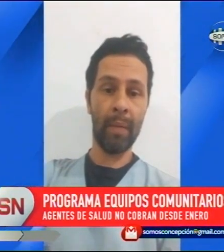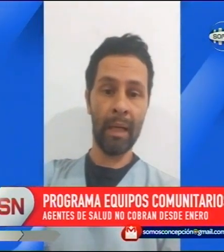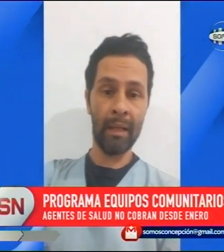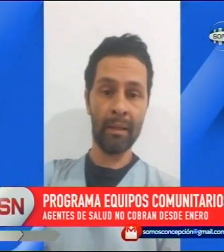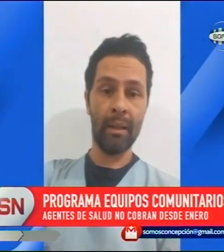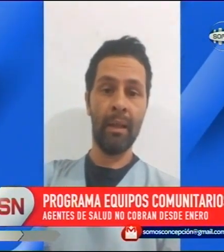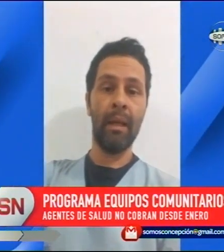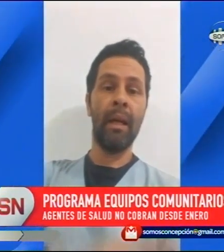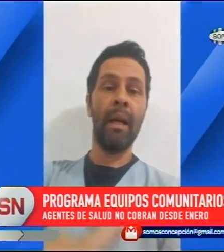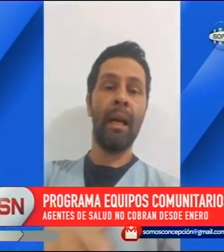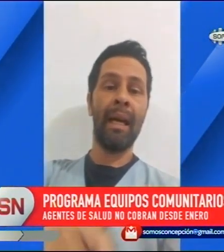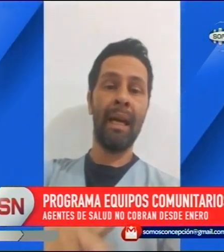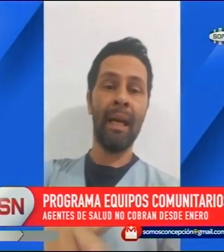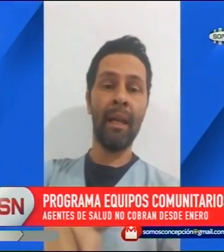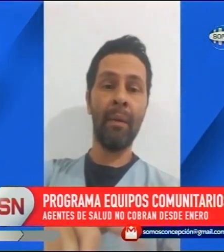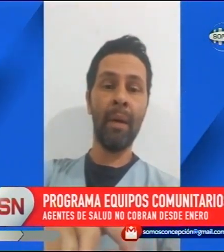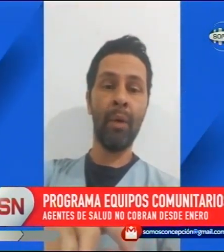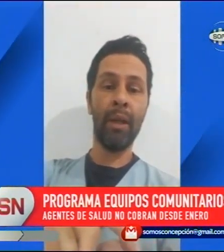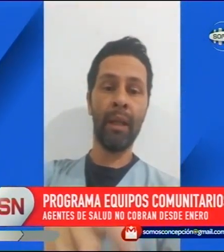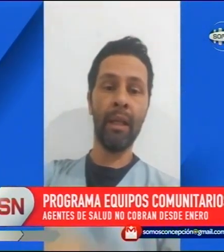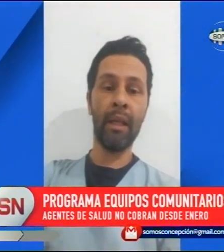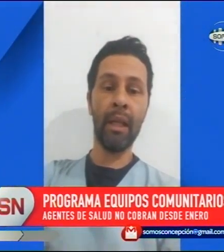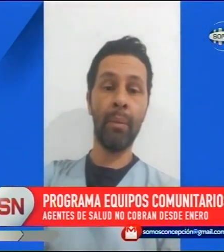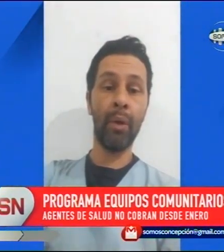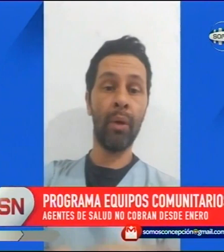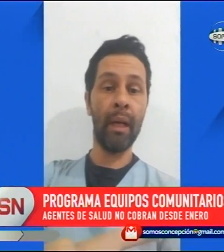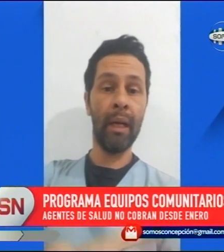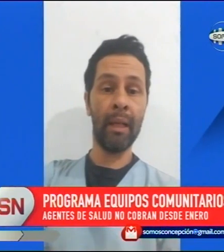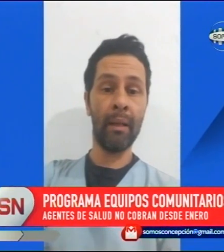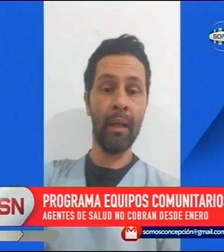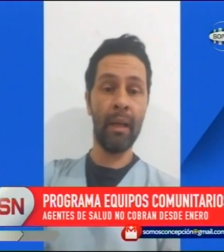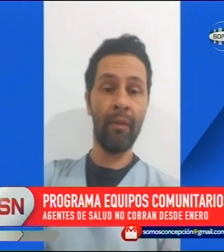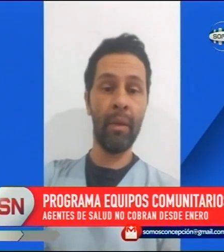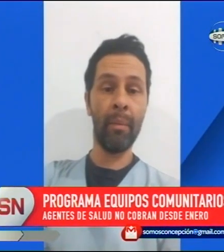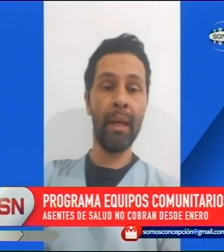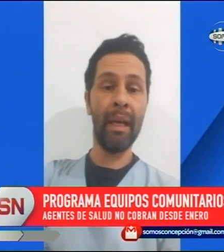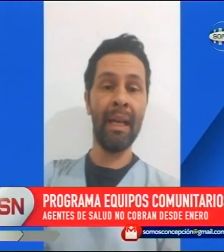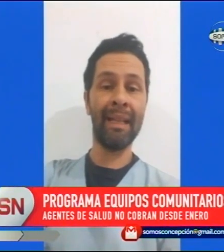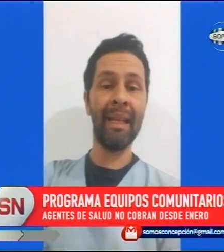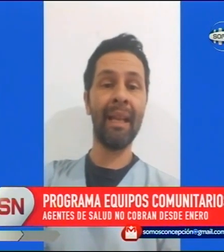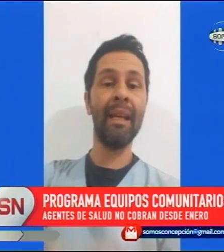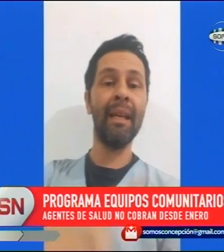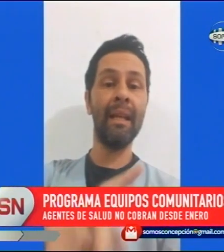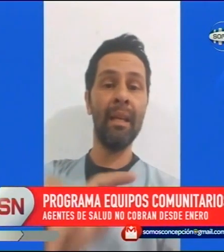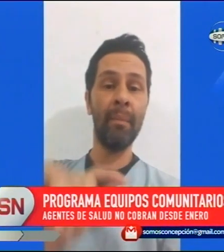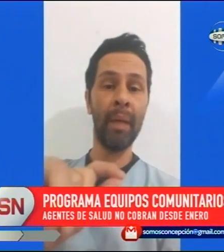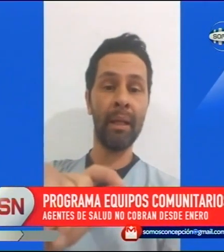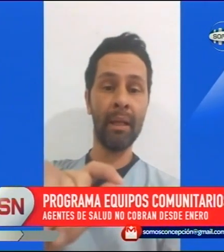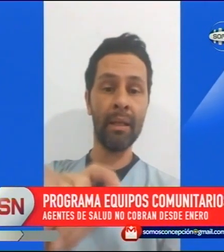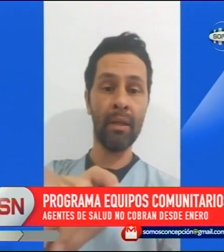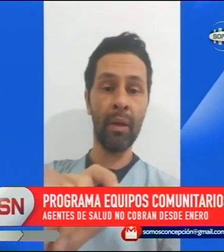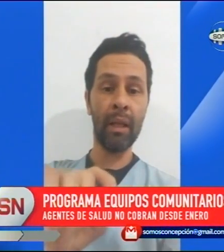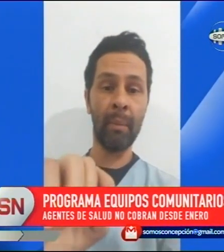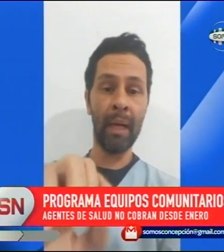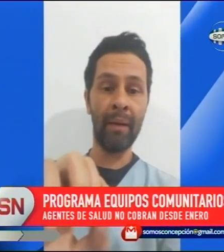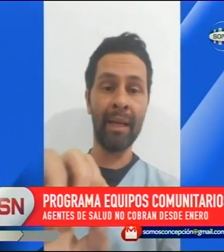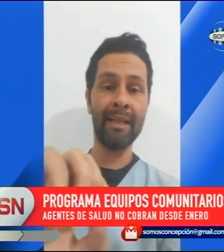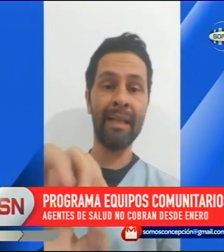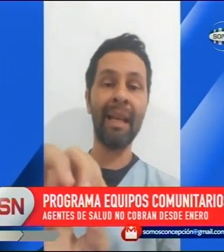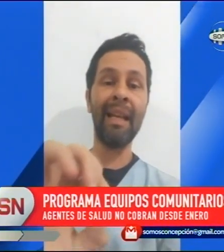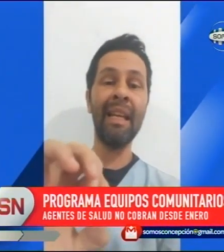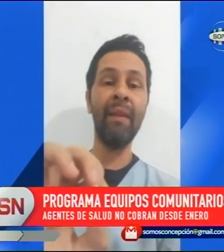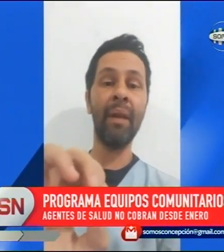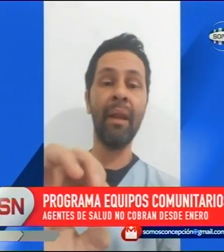horas semanales. ¿Qué debemos estar inscripto en AFIP, en ATER? Y presten atención a esta